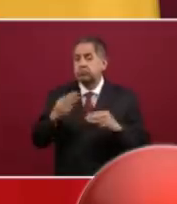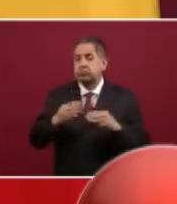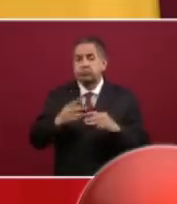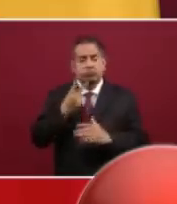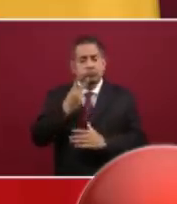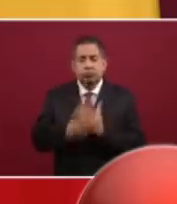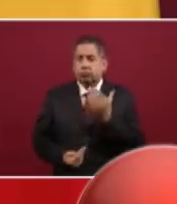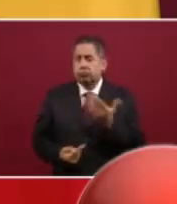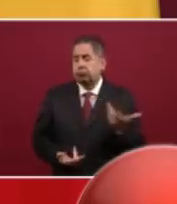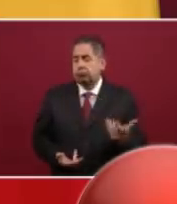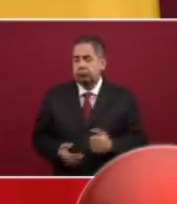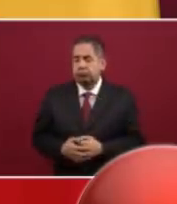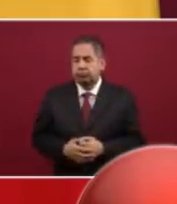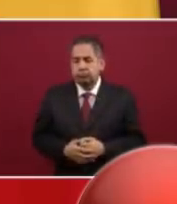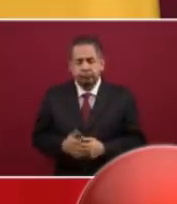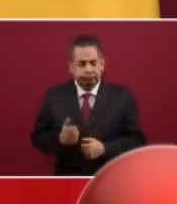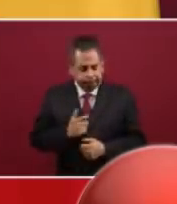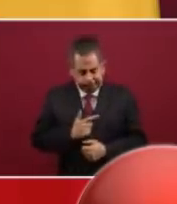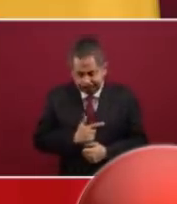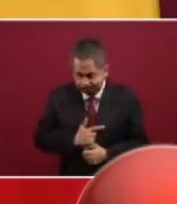Nos da mucho gusto eso